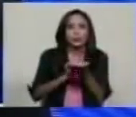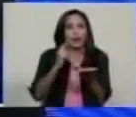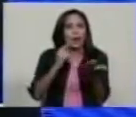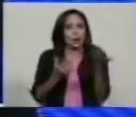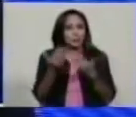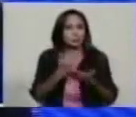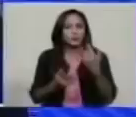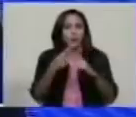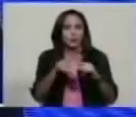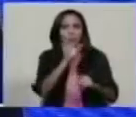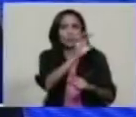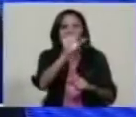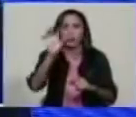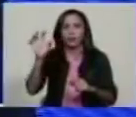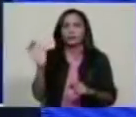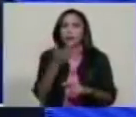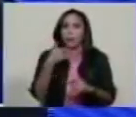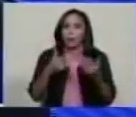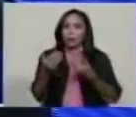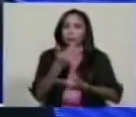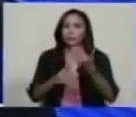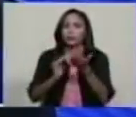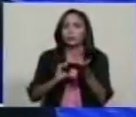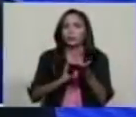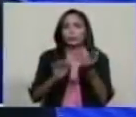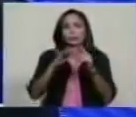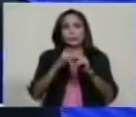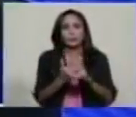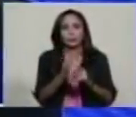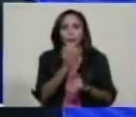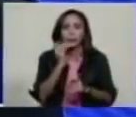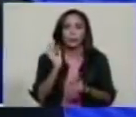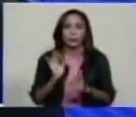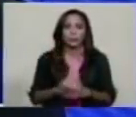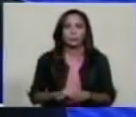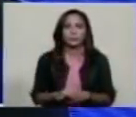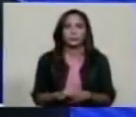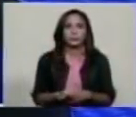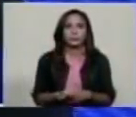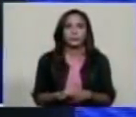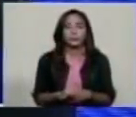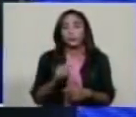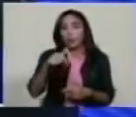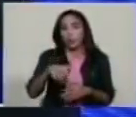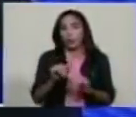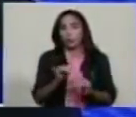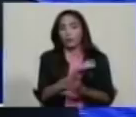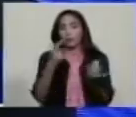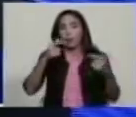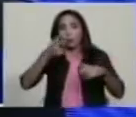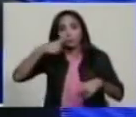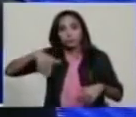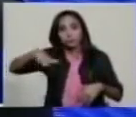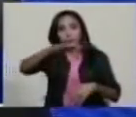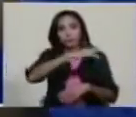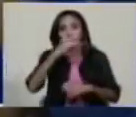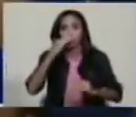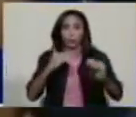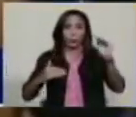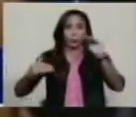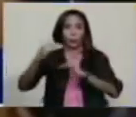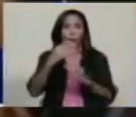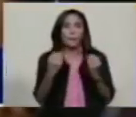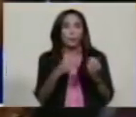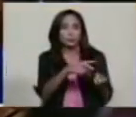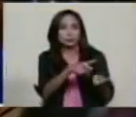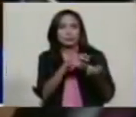en otros países para garantizar esa demanda que nosotros tenemos. Hoy, cuando China tiene una población con alto poder adquisitivo de